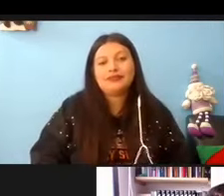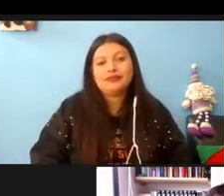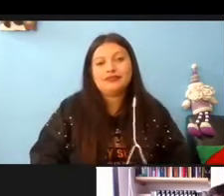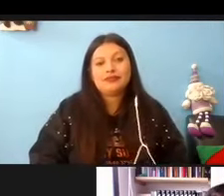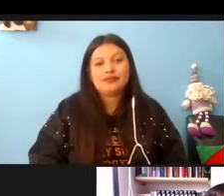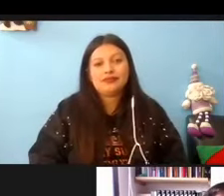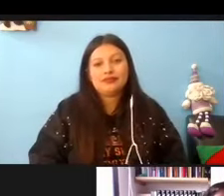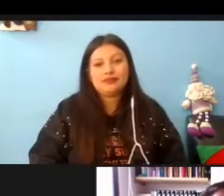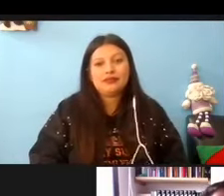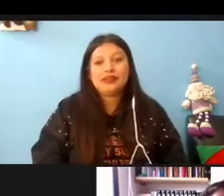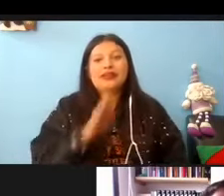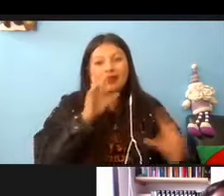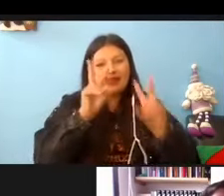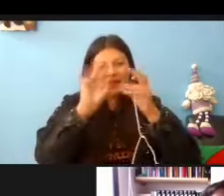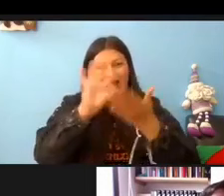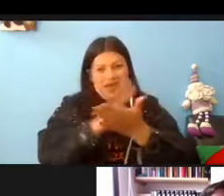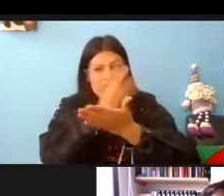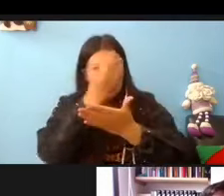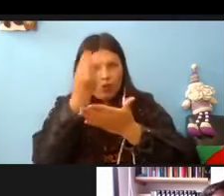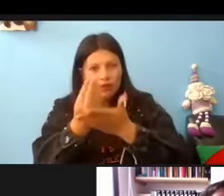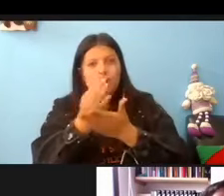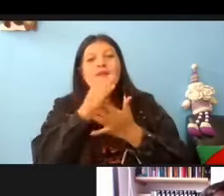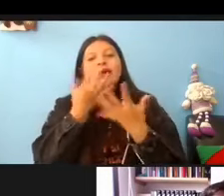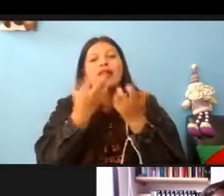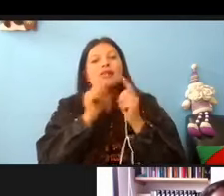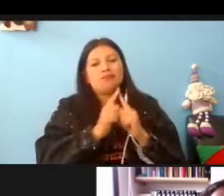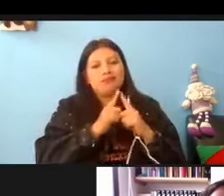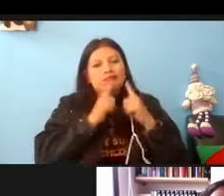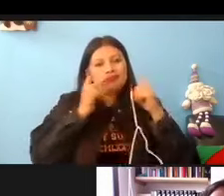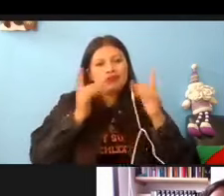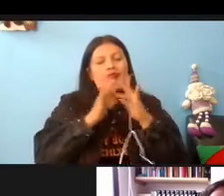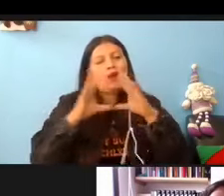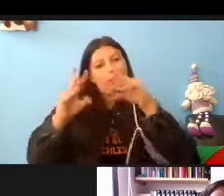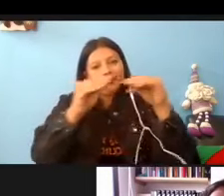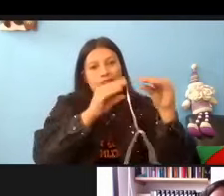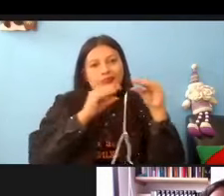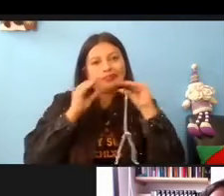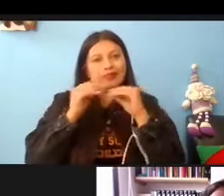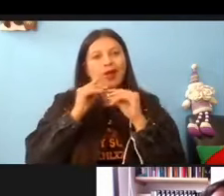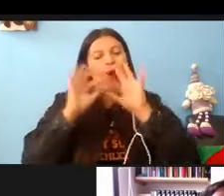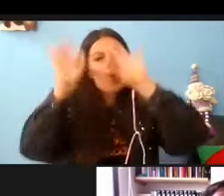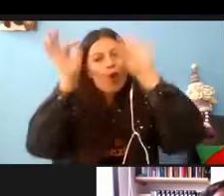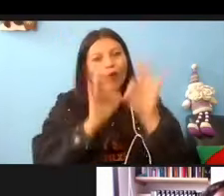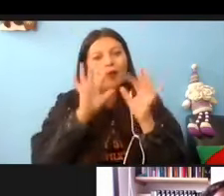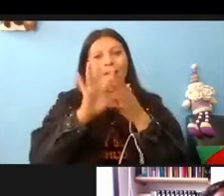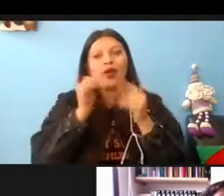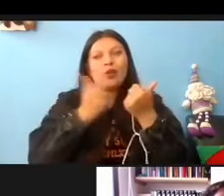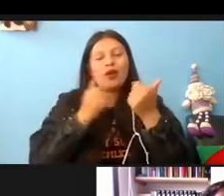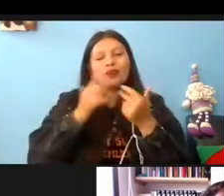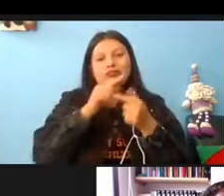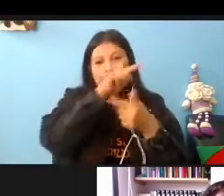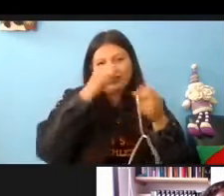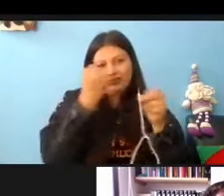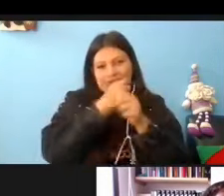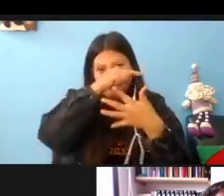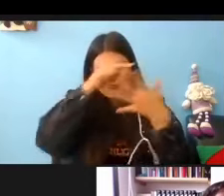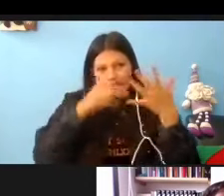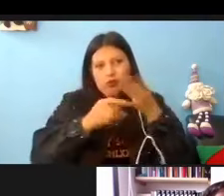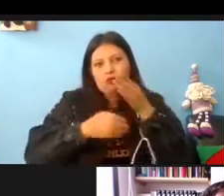estas conclusiones y un poco ir avanzando en esta conversación, en este orden de los ejes para que podamos